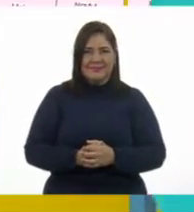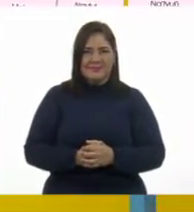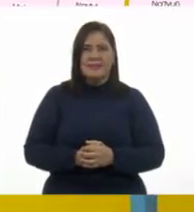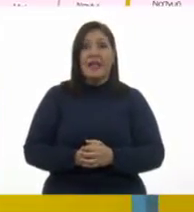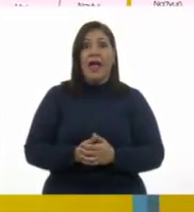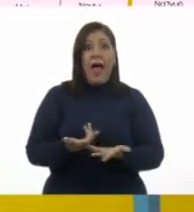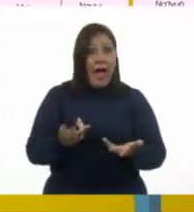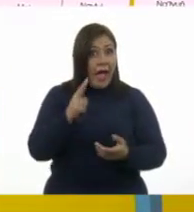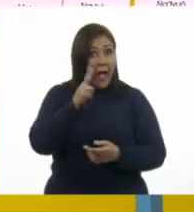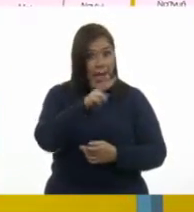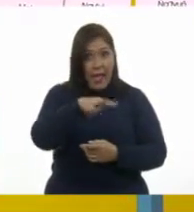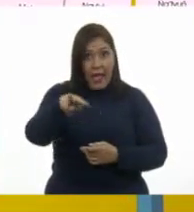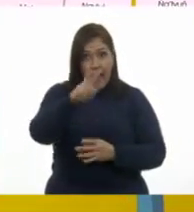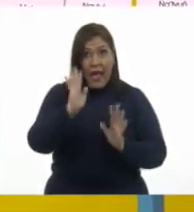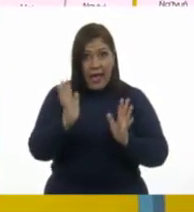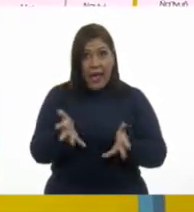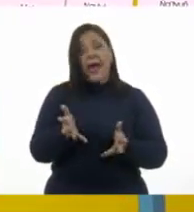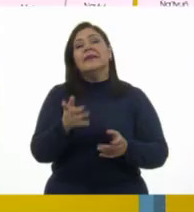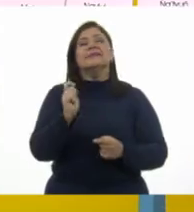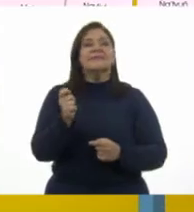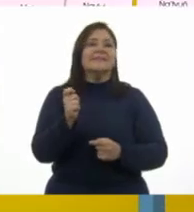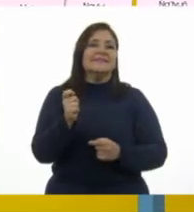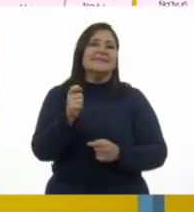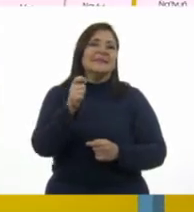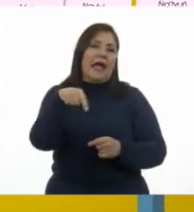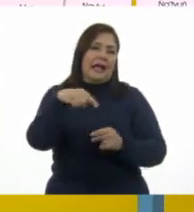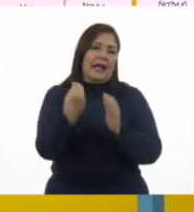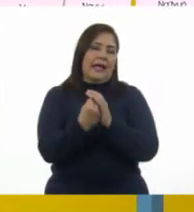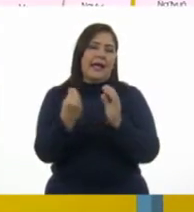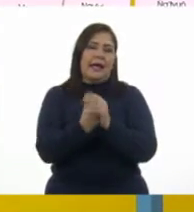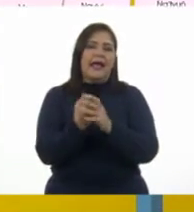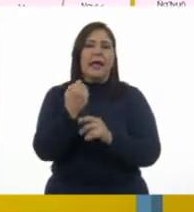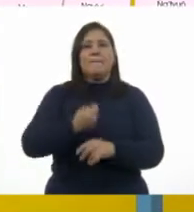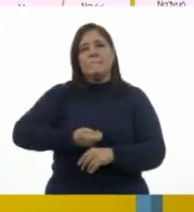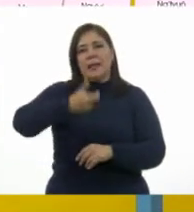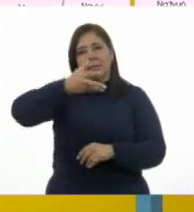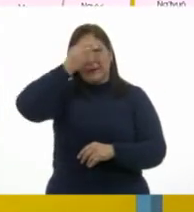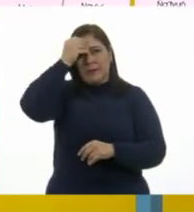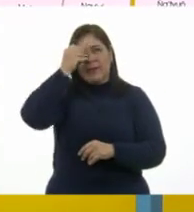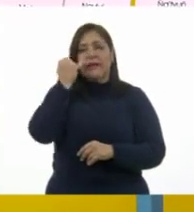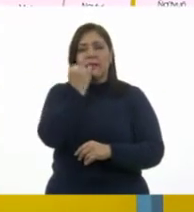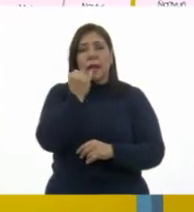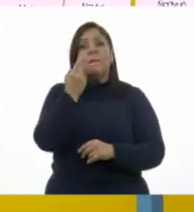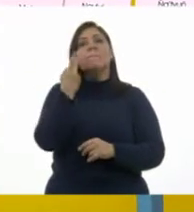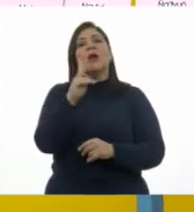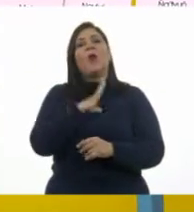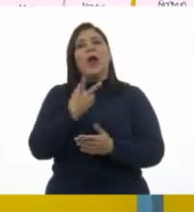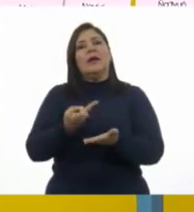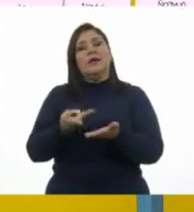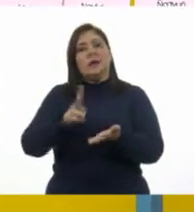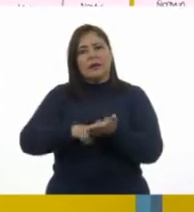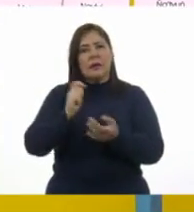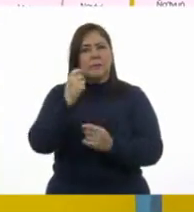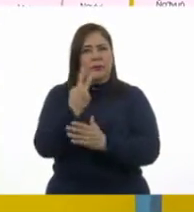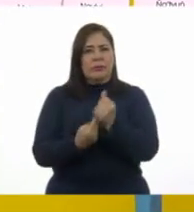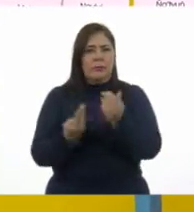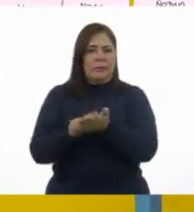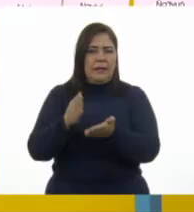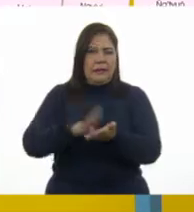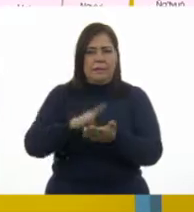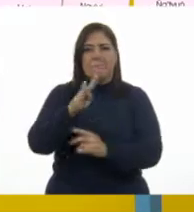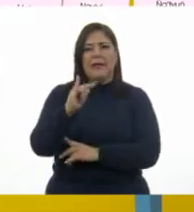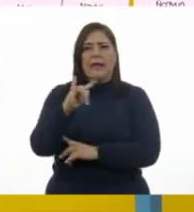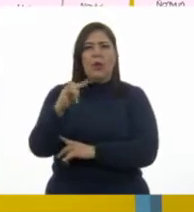Como ya se dieron cuenta, esta clase es la de lengua materna que se impartirá de forma bilingüe para todas las niñas y niños del segundo